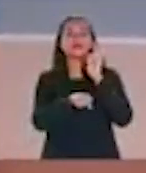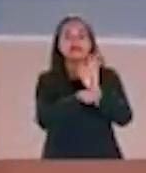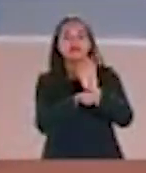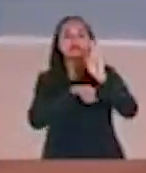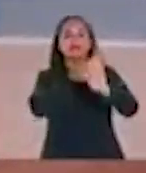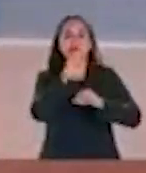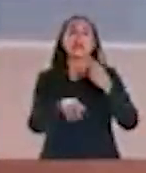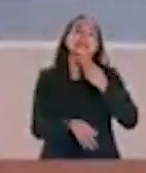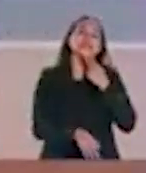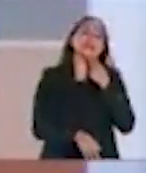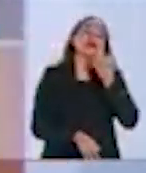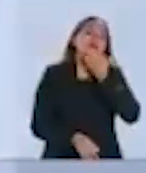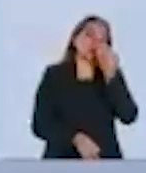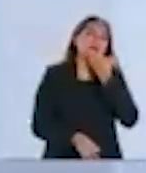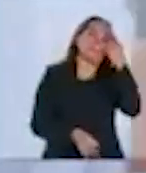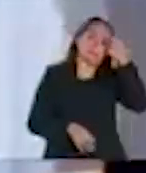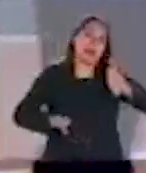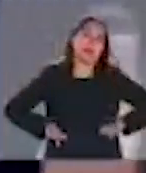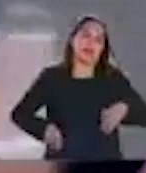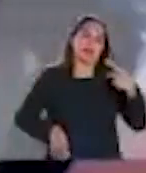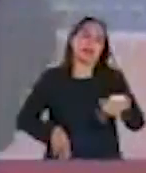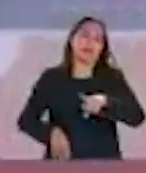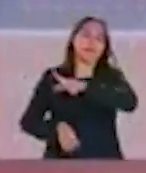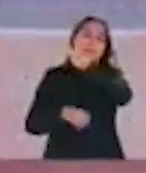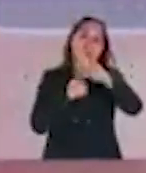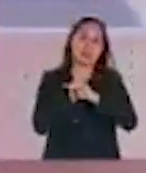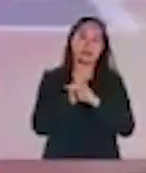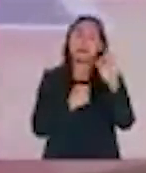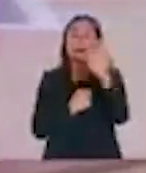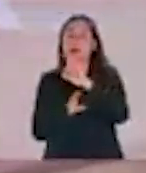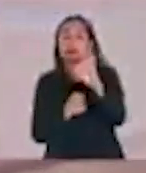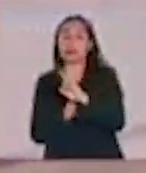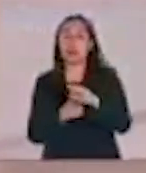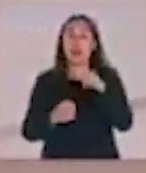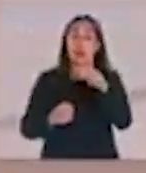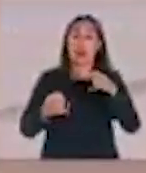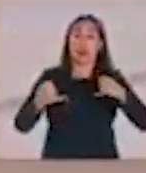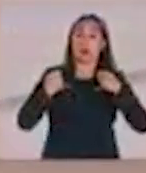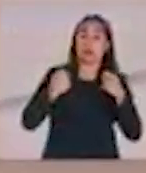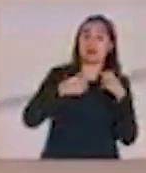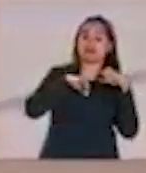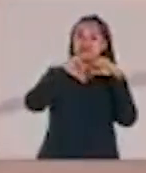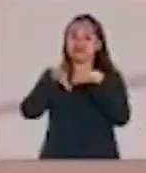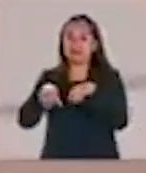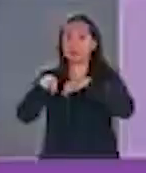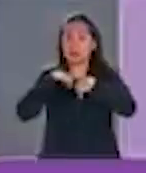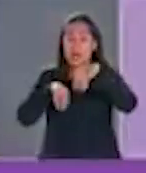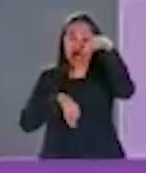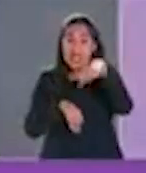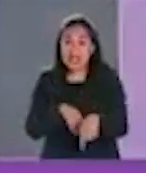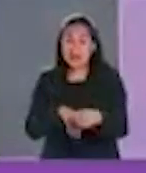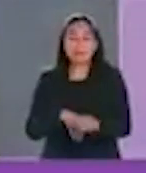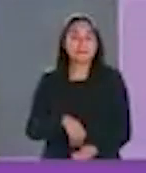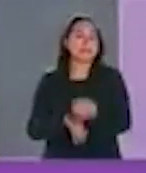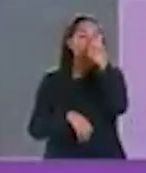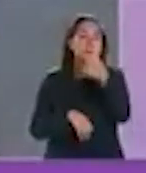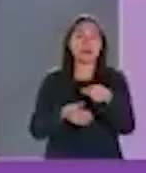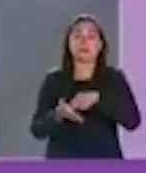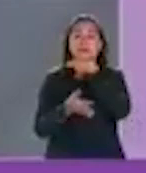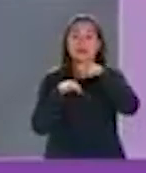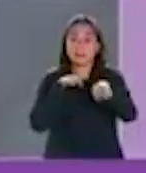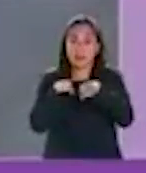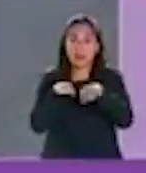cada vez que logramos que un joven consiga un empleo aquí ese primer empleo le puede cambiar su destino